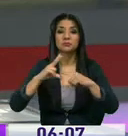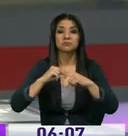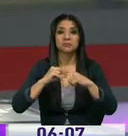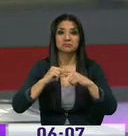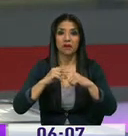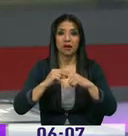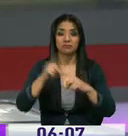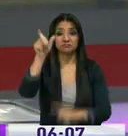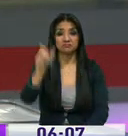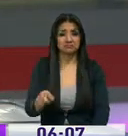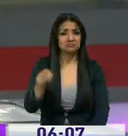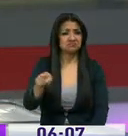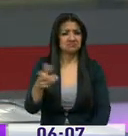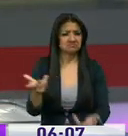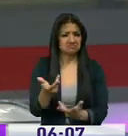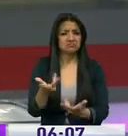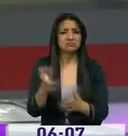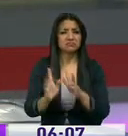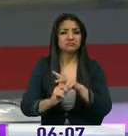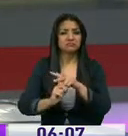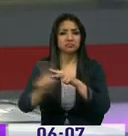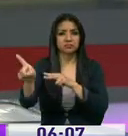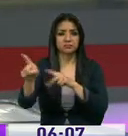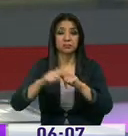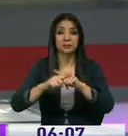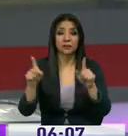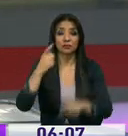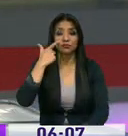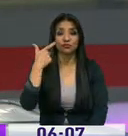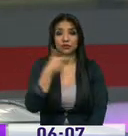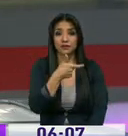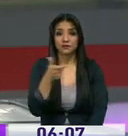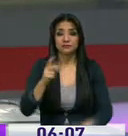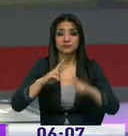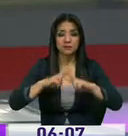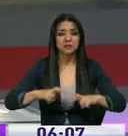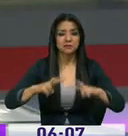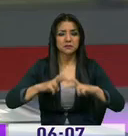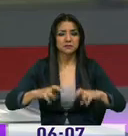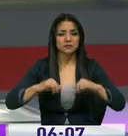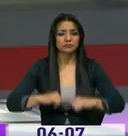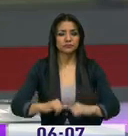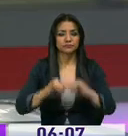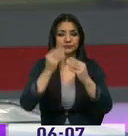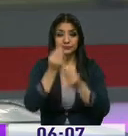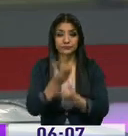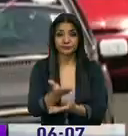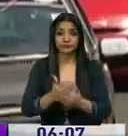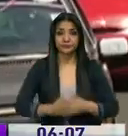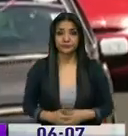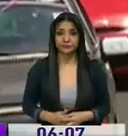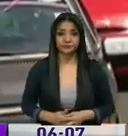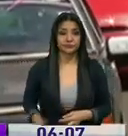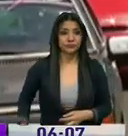sujeto, pues este ciudadano, está prófugo, pero la fiscalía está investigando este caso. Veamos.